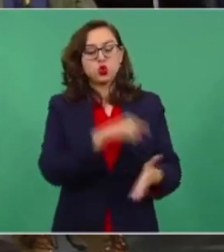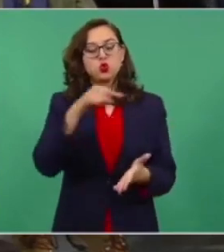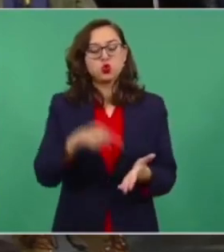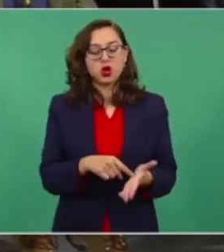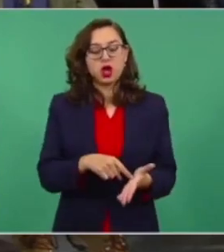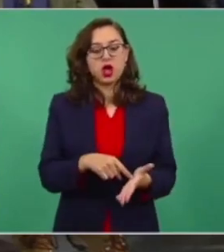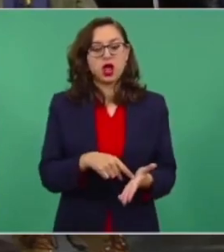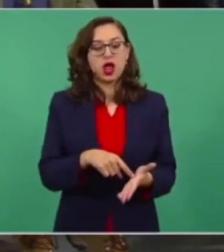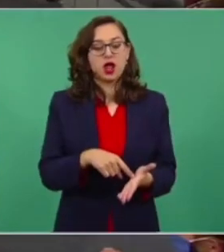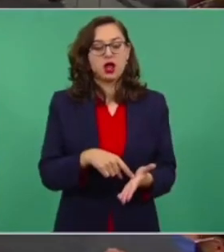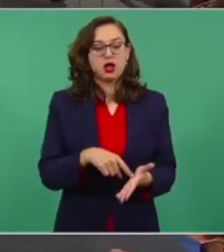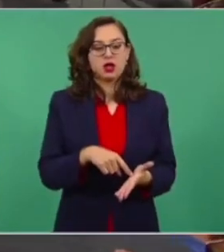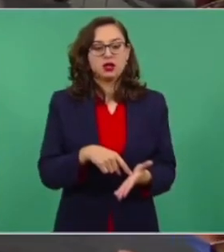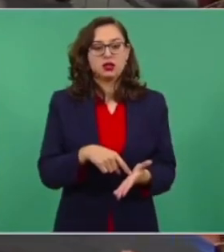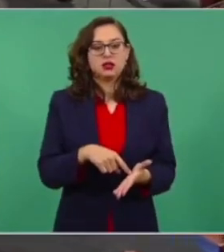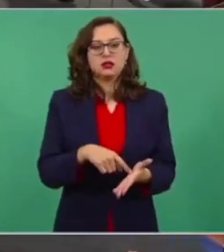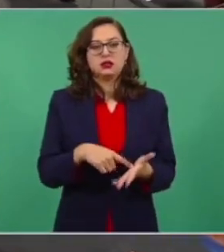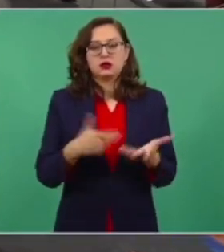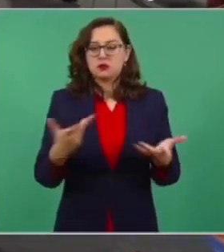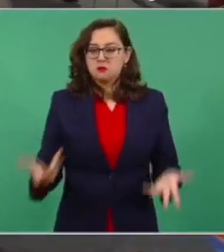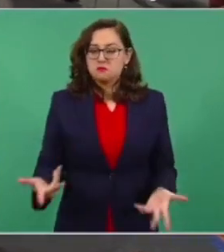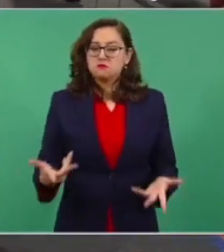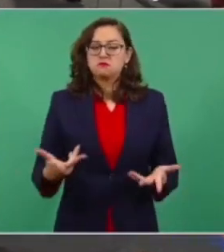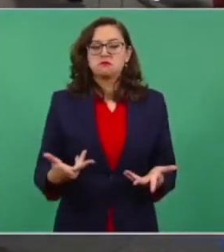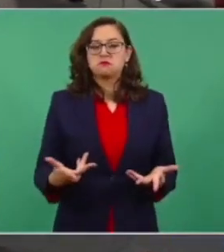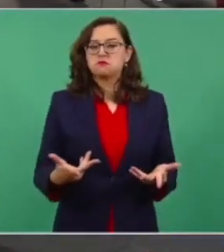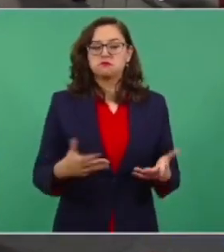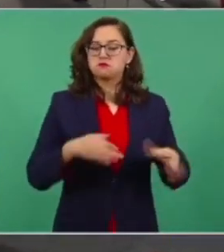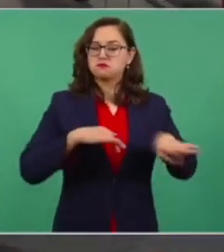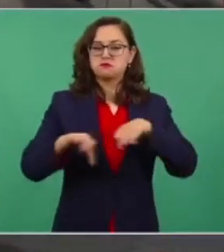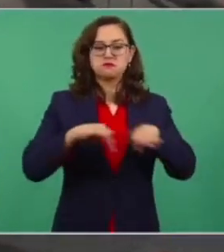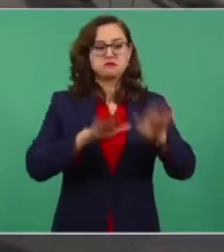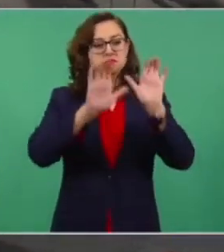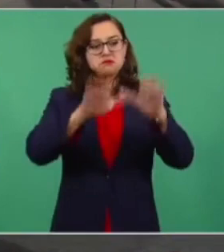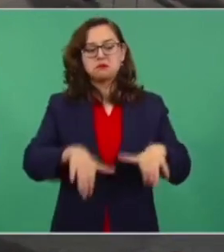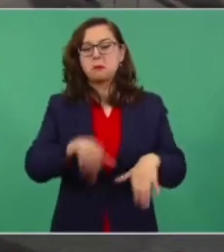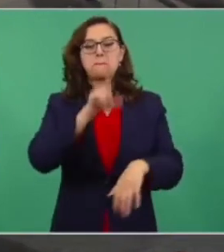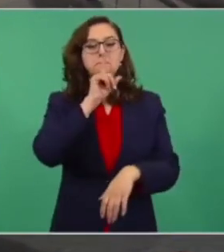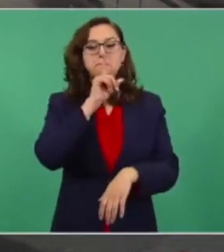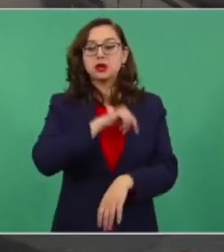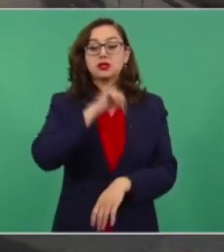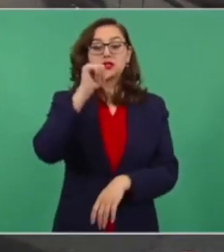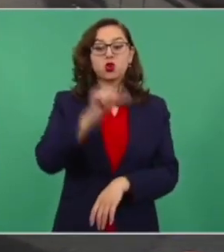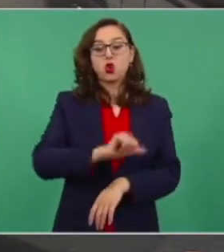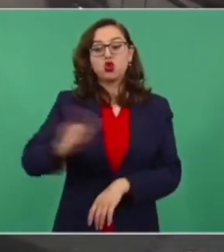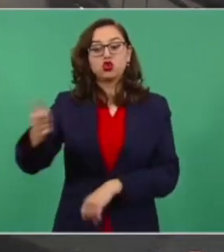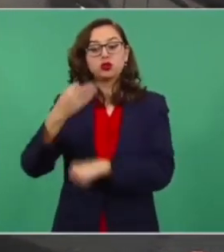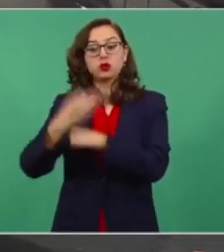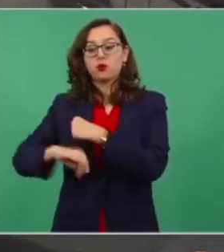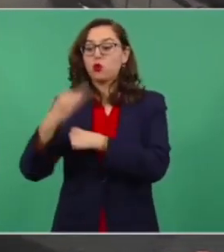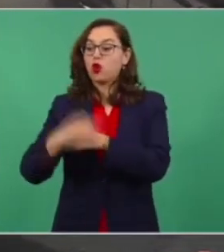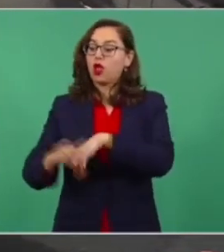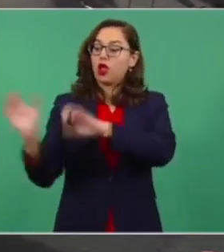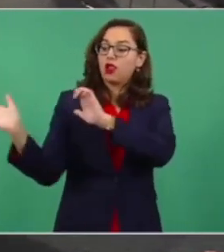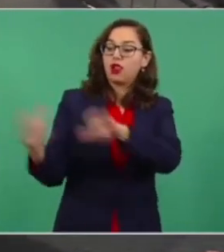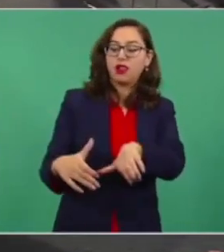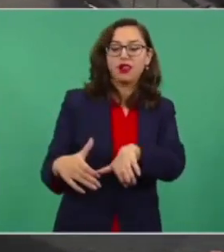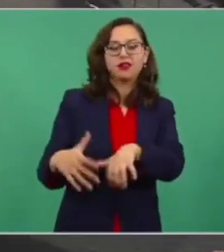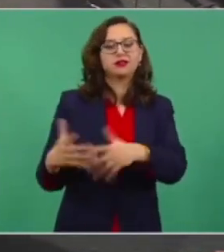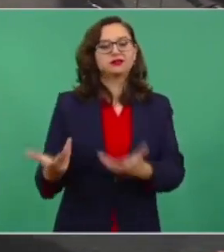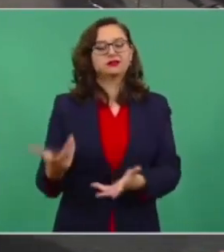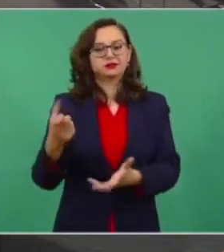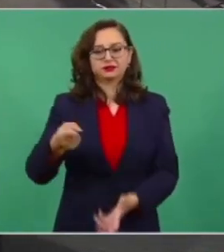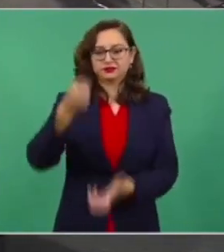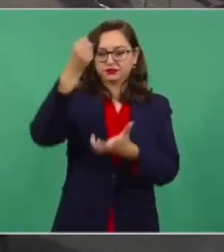volvieron no a cesar, sino a suspender. Contrataron interinos y el recurso que envió la Federación se